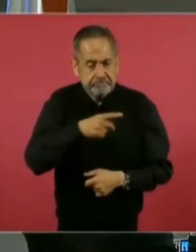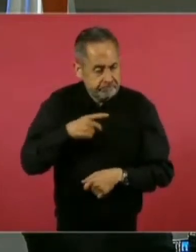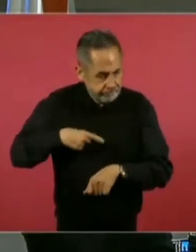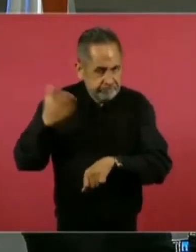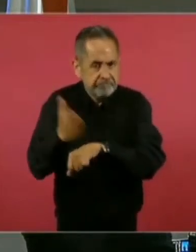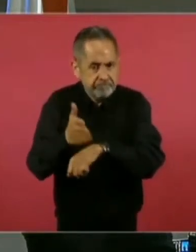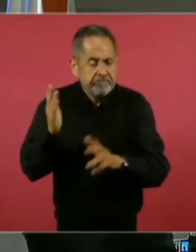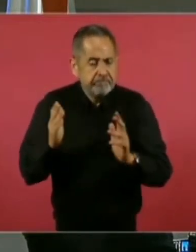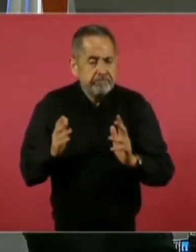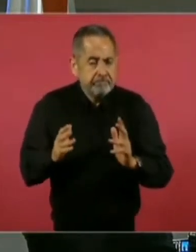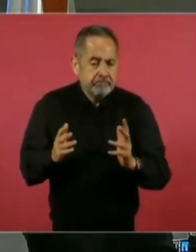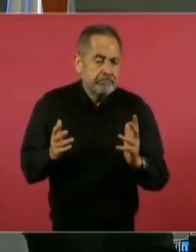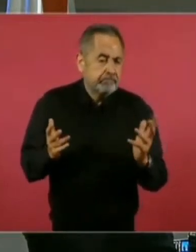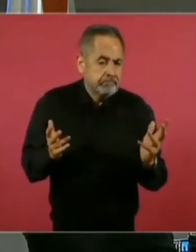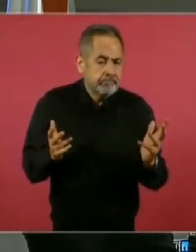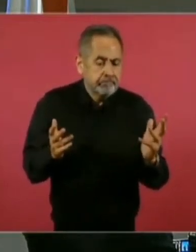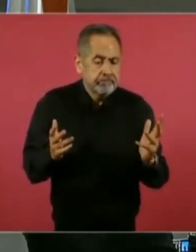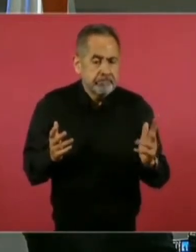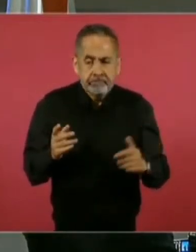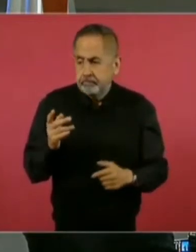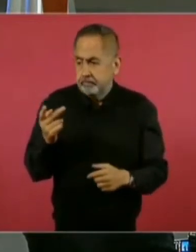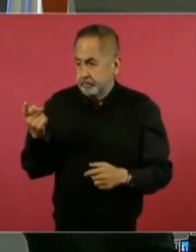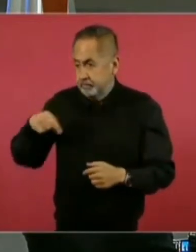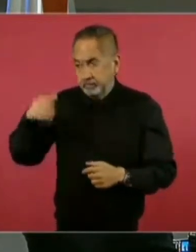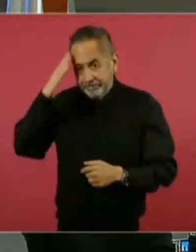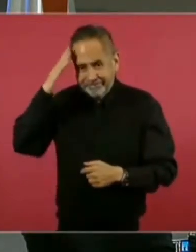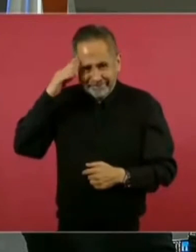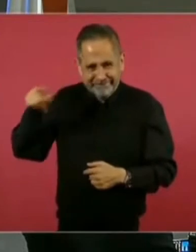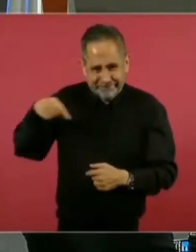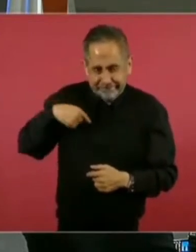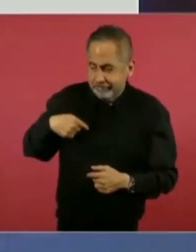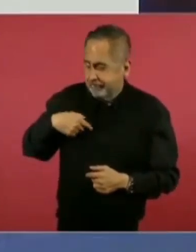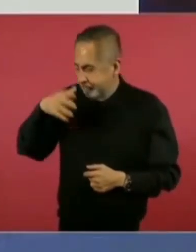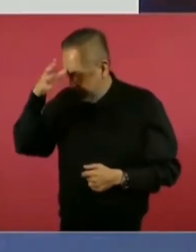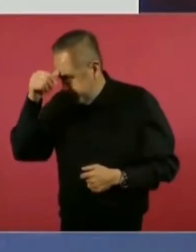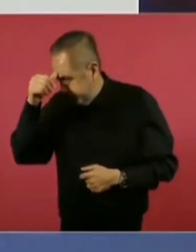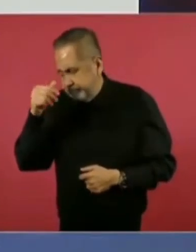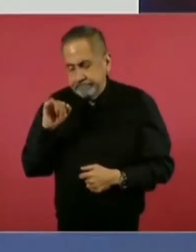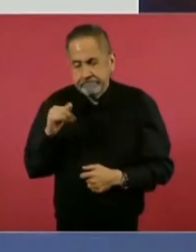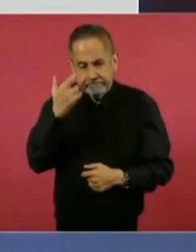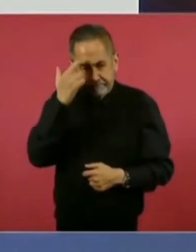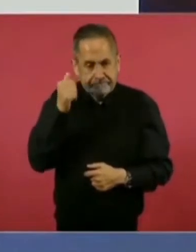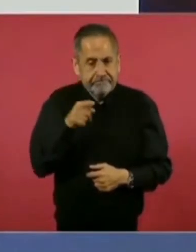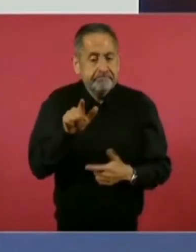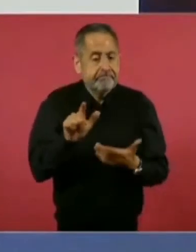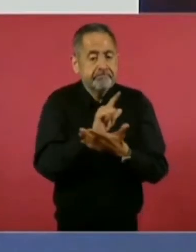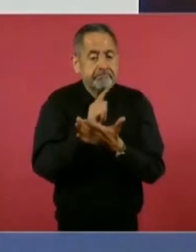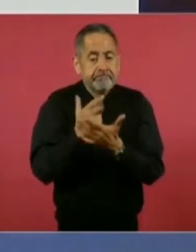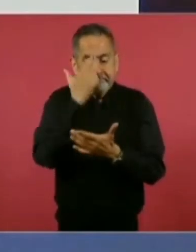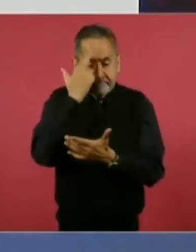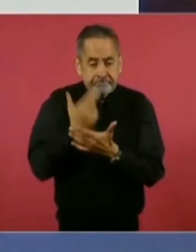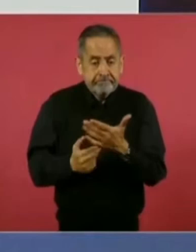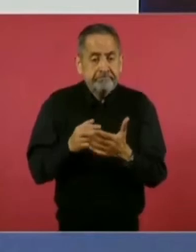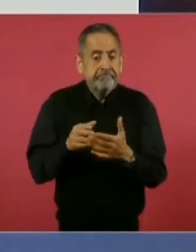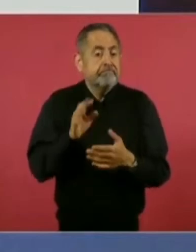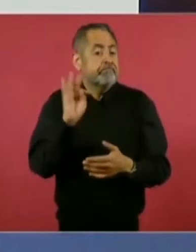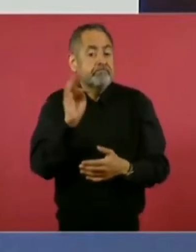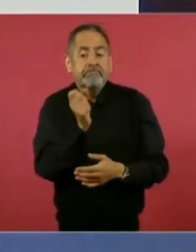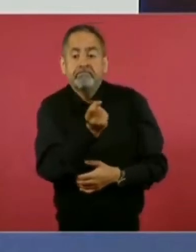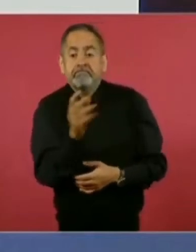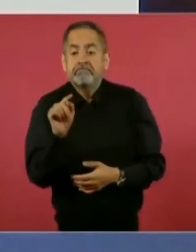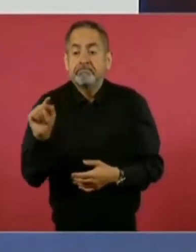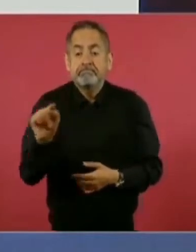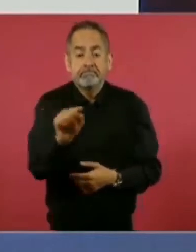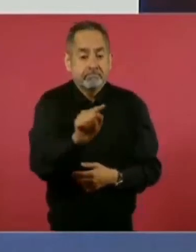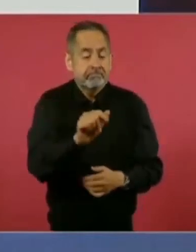porque, entre otras razones, los actos ilegales cometidos por miembros de las